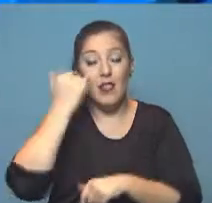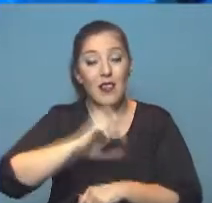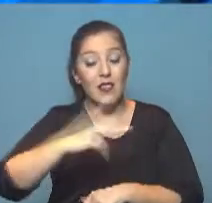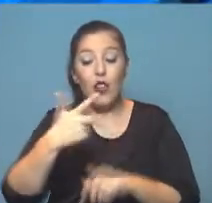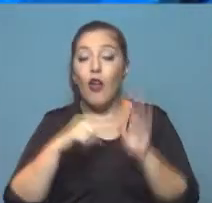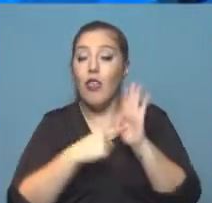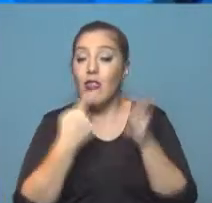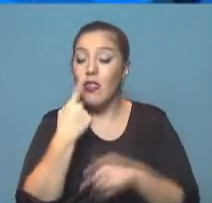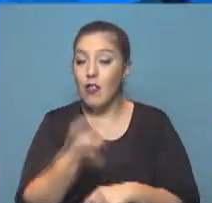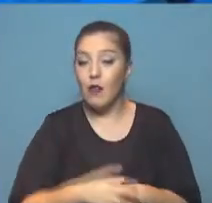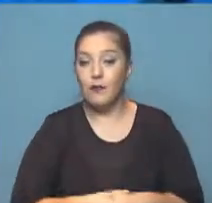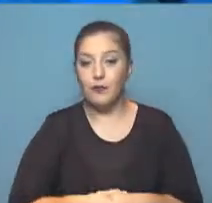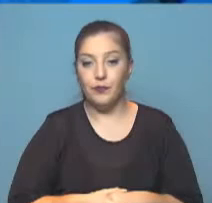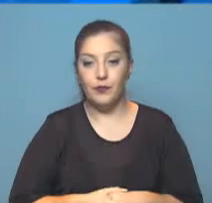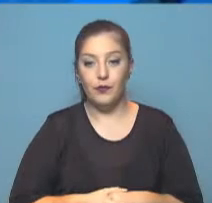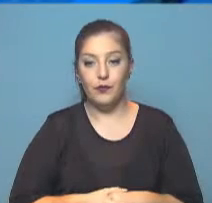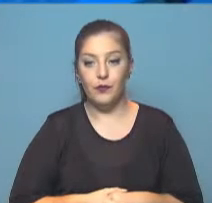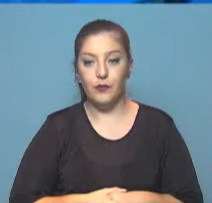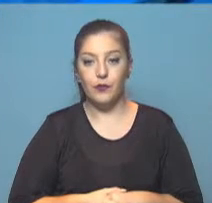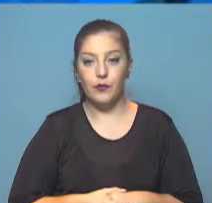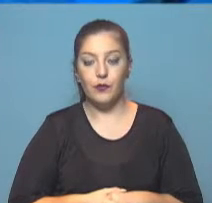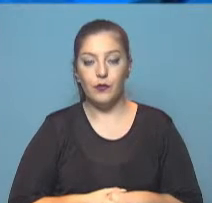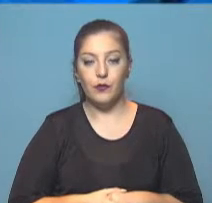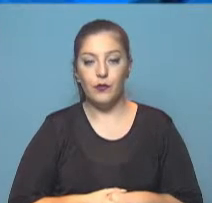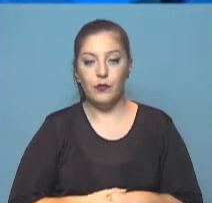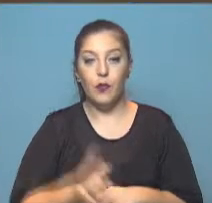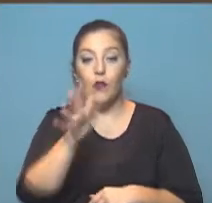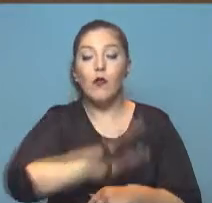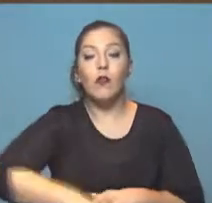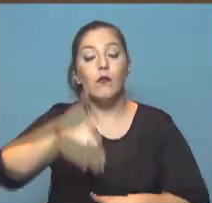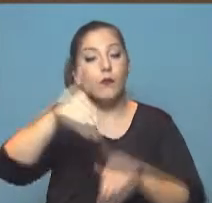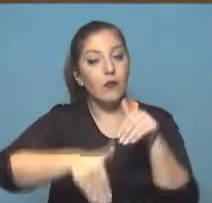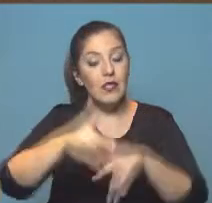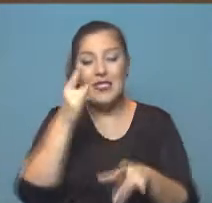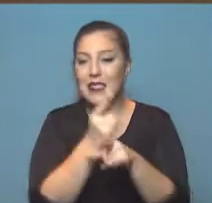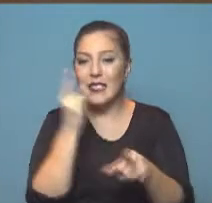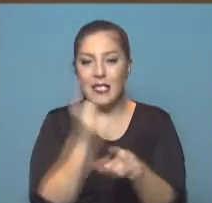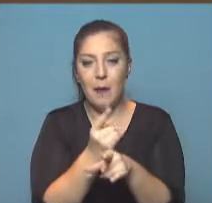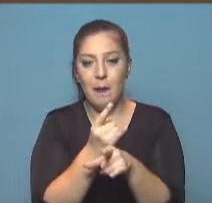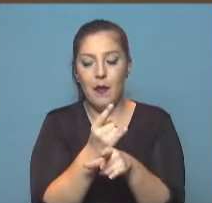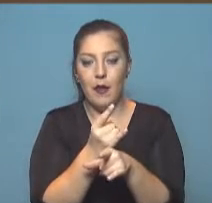diría es que los plebiscitos siempre dejan